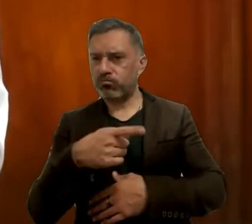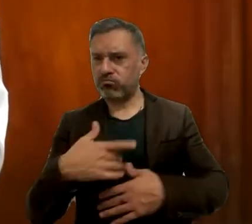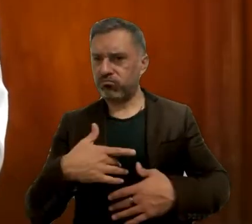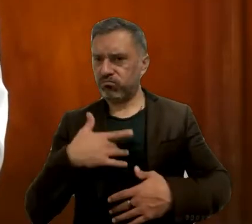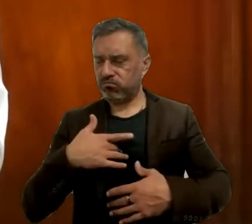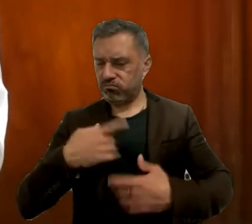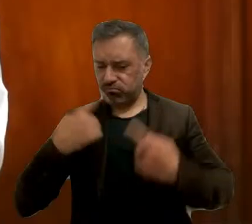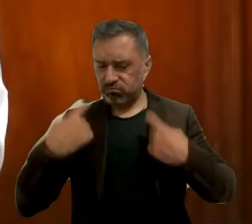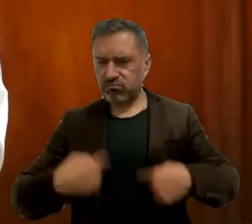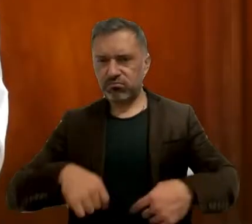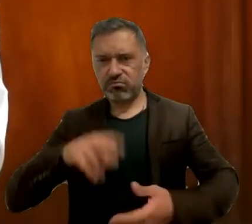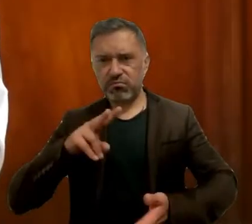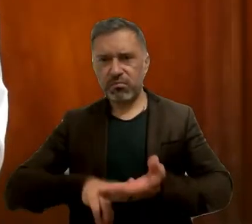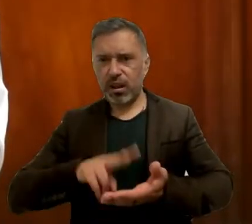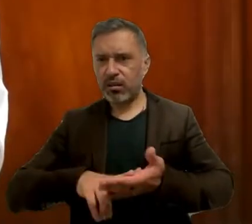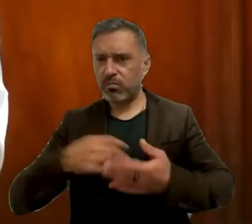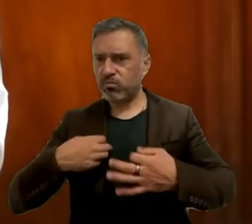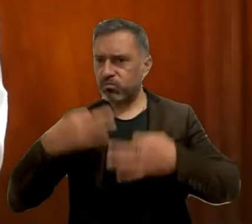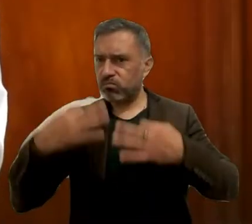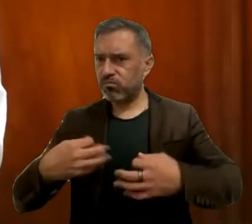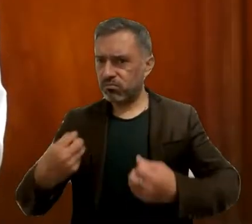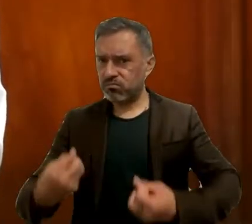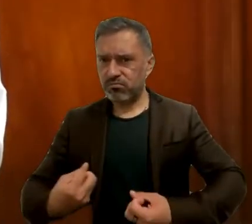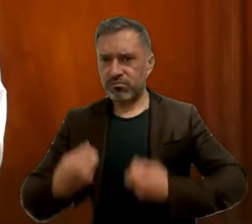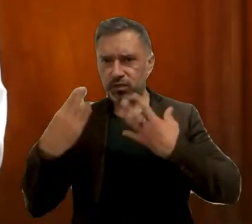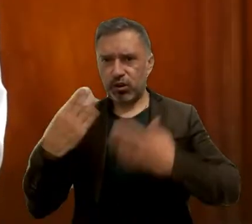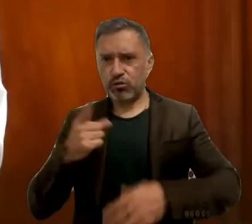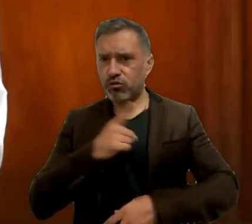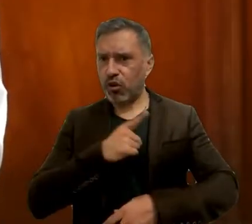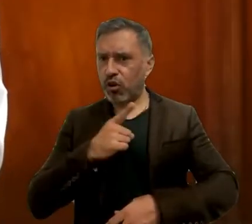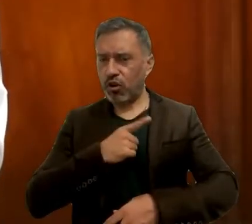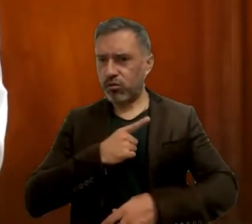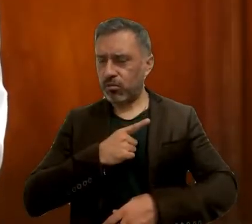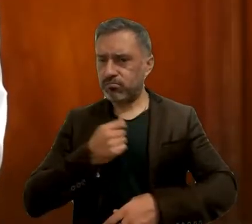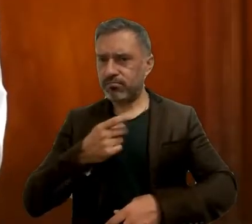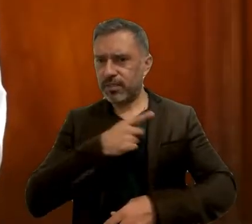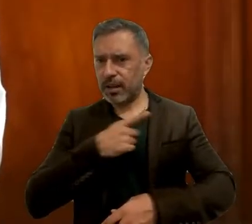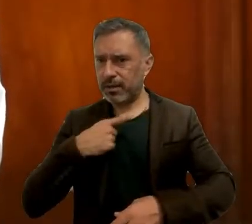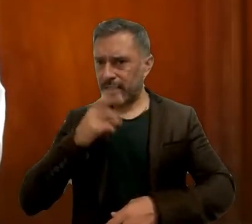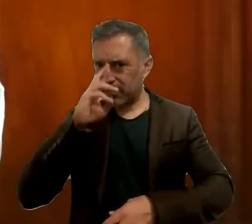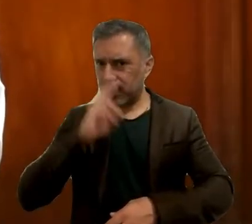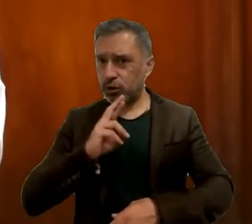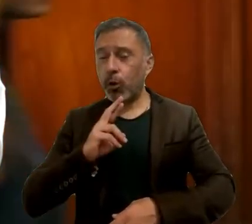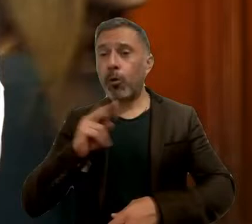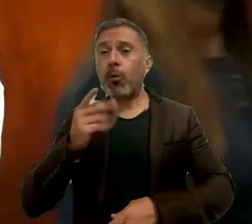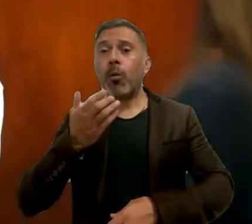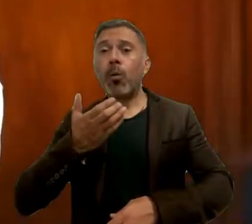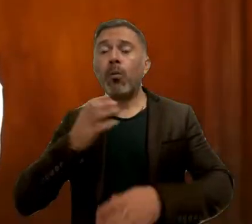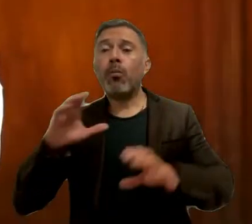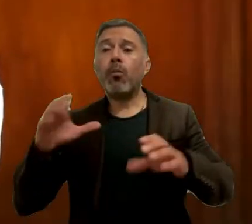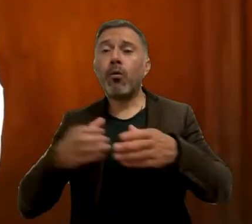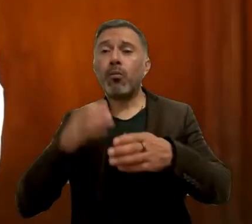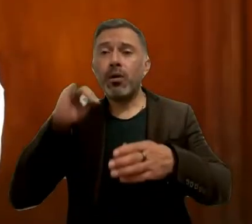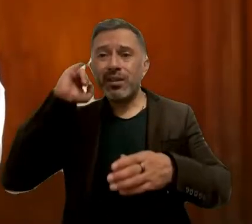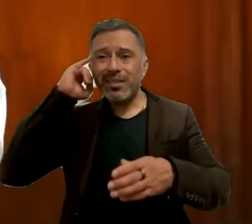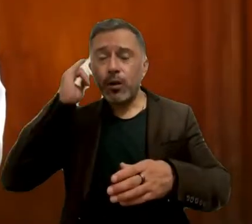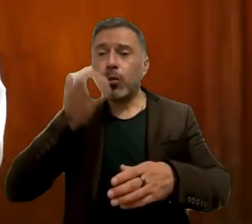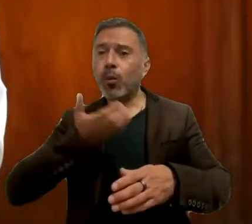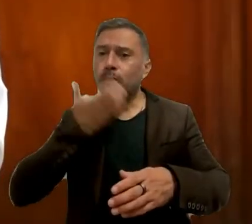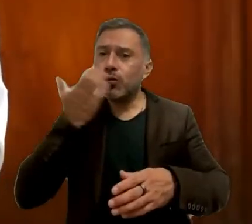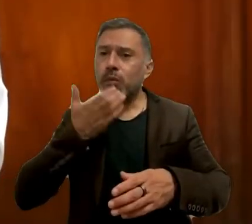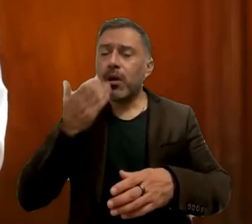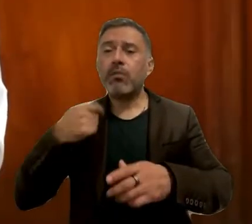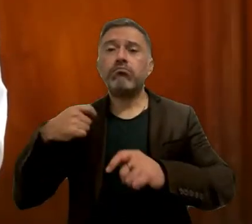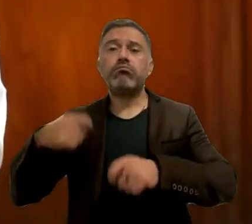autonomía y proyecto de vida, deben ser respetadas y protegidas por encima de cualquier costumbre, tradición o interés